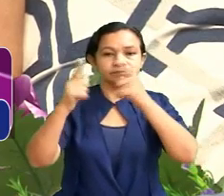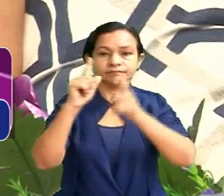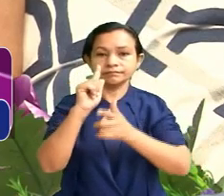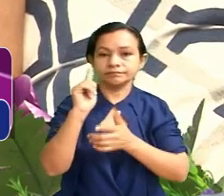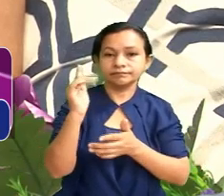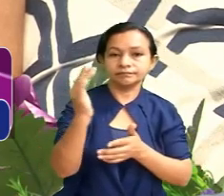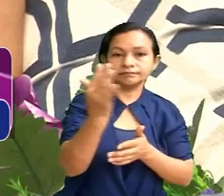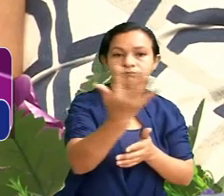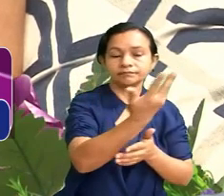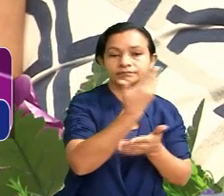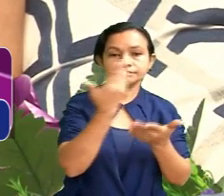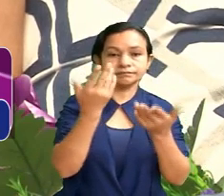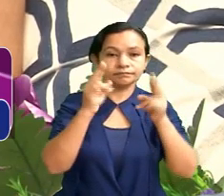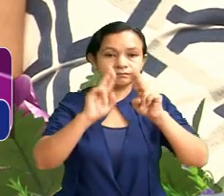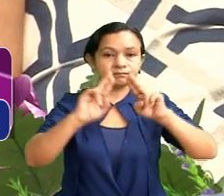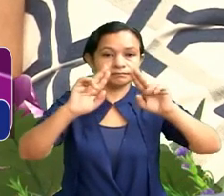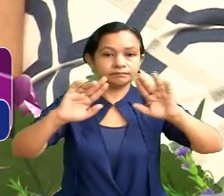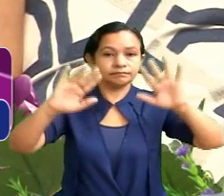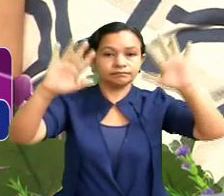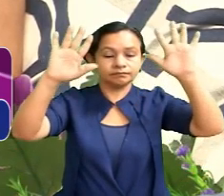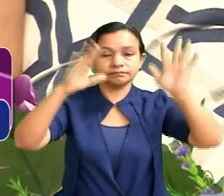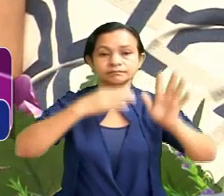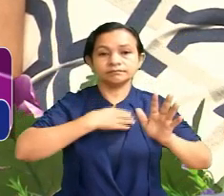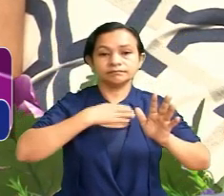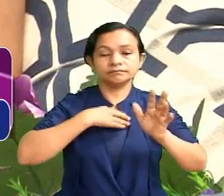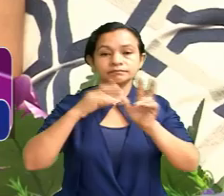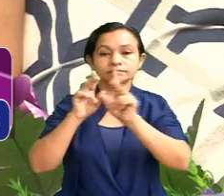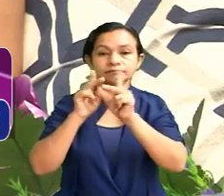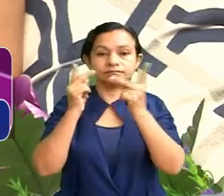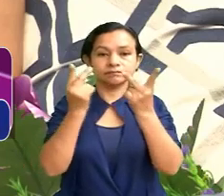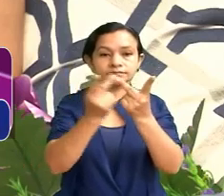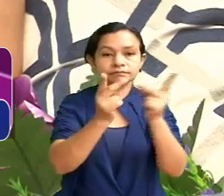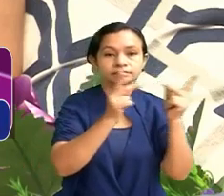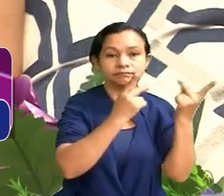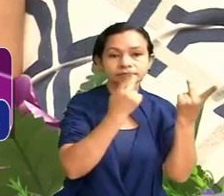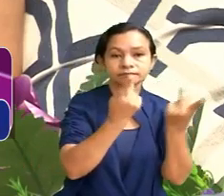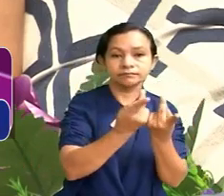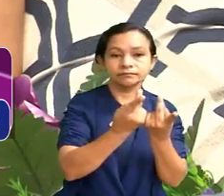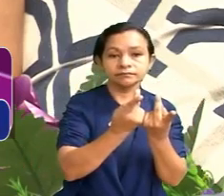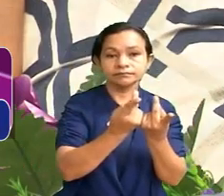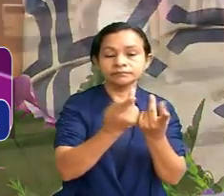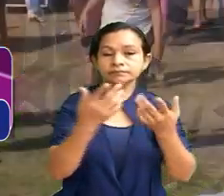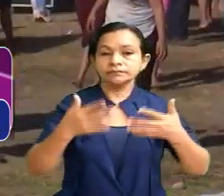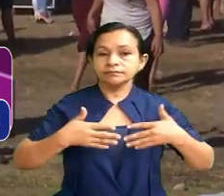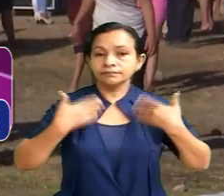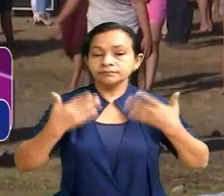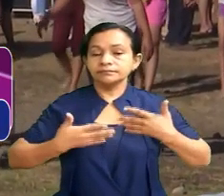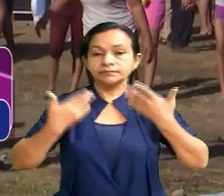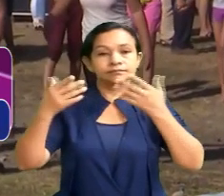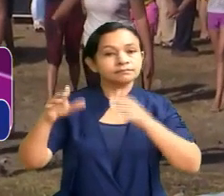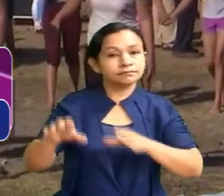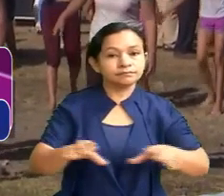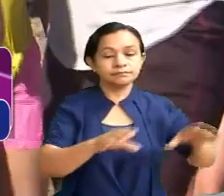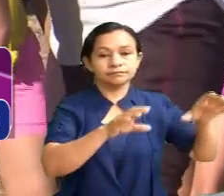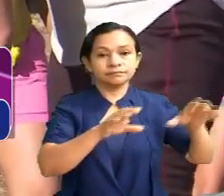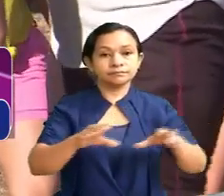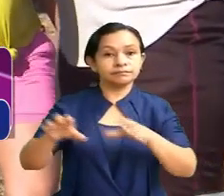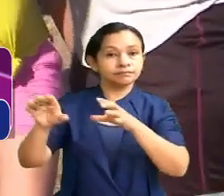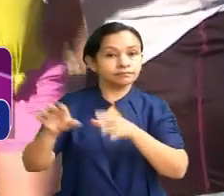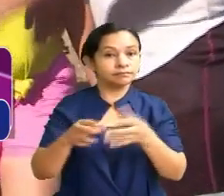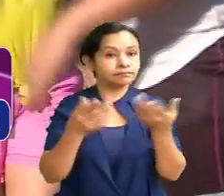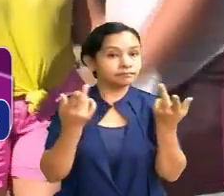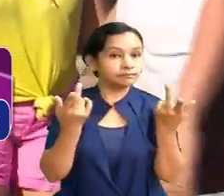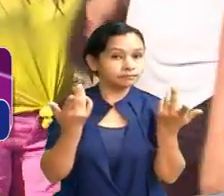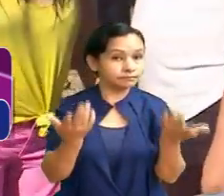verdad naturales que son nuestros que son de toda la población que son de los municipios a disfrutar a recrearse pero también